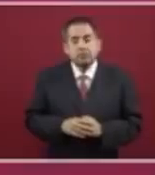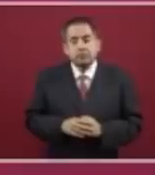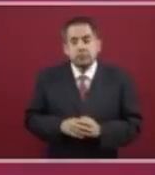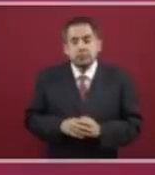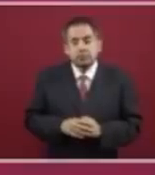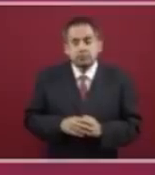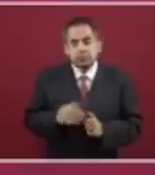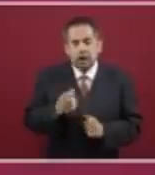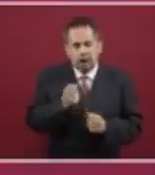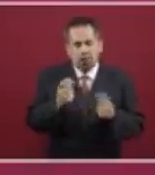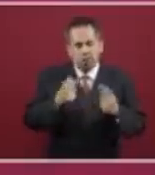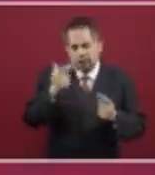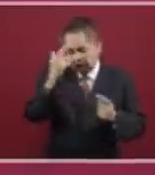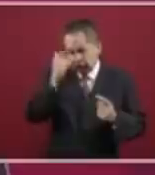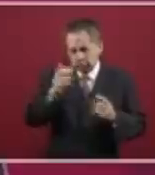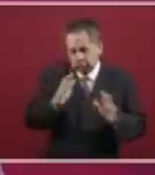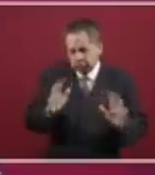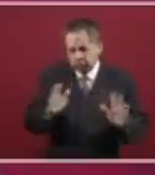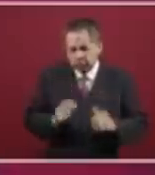Hay razones.